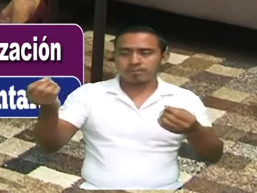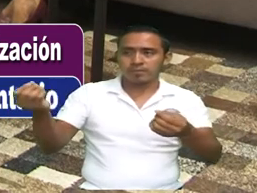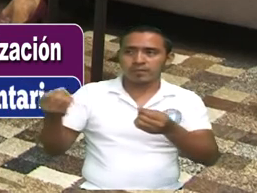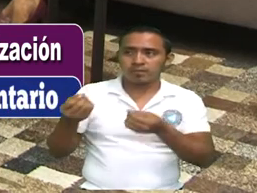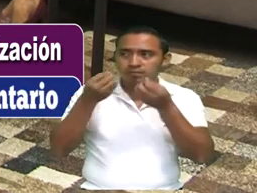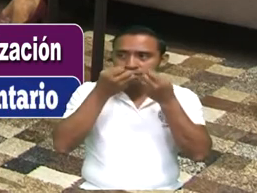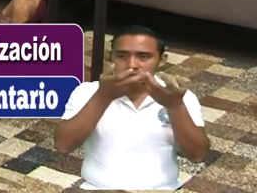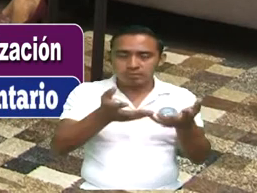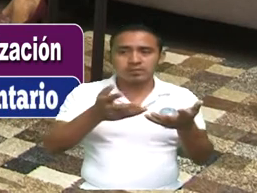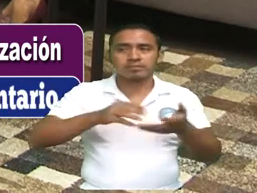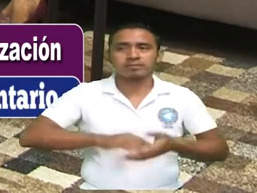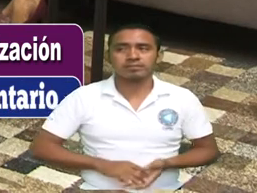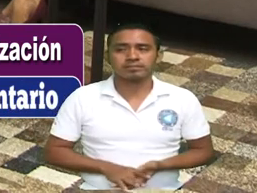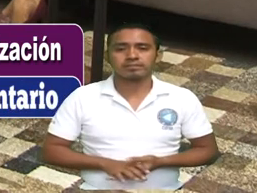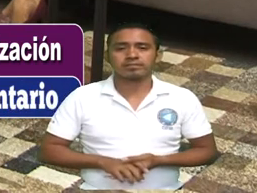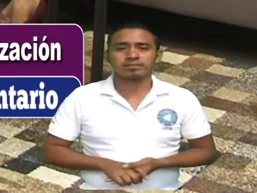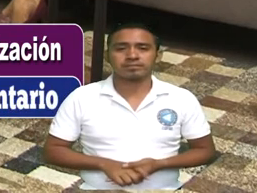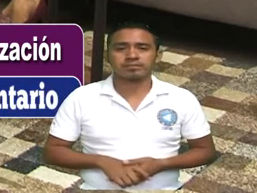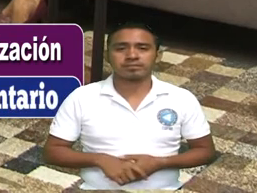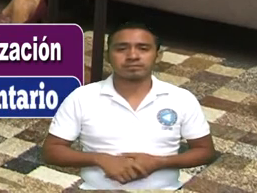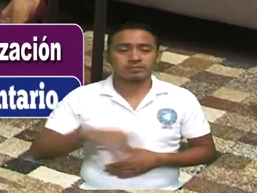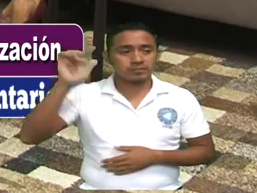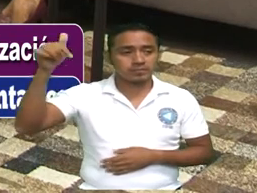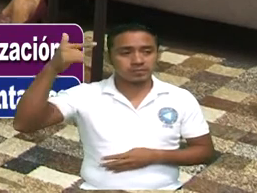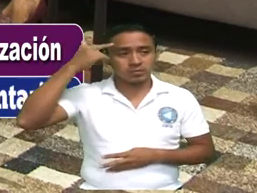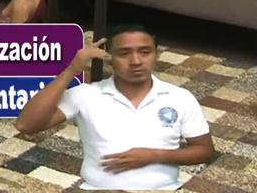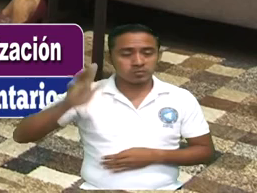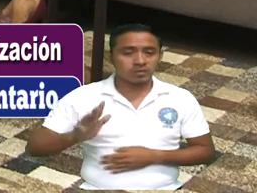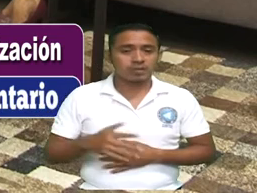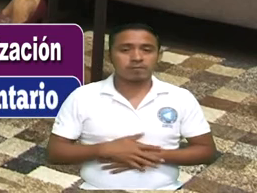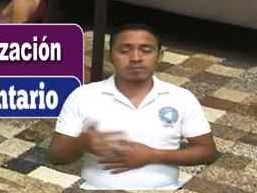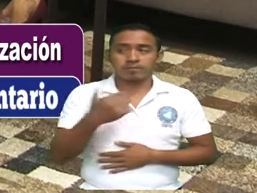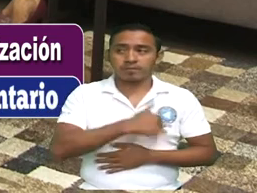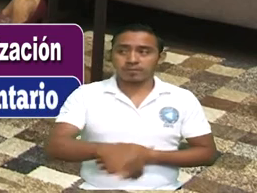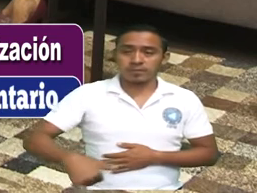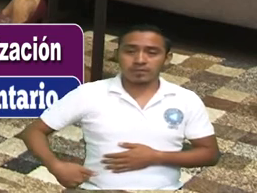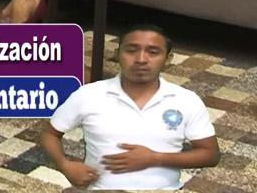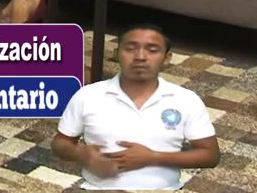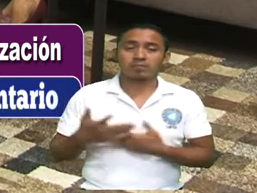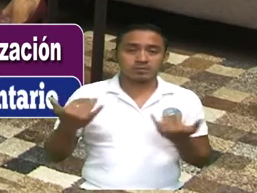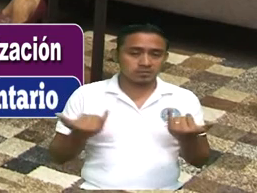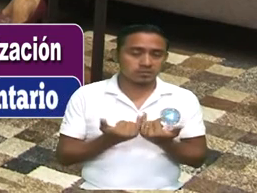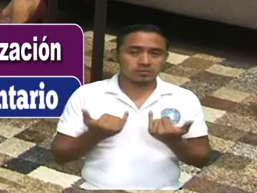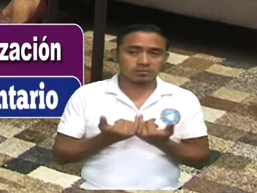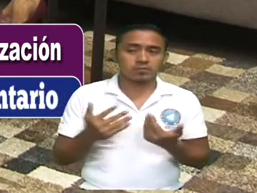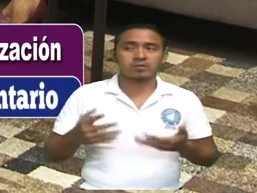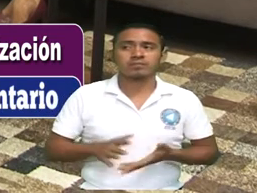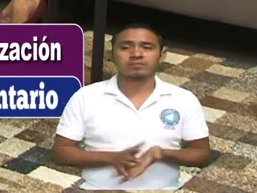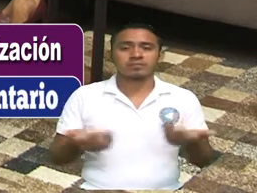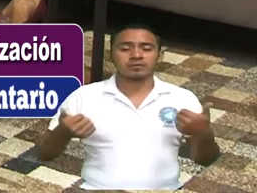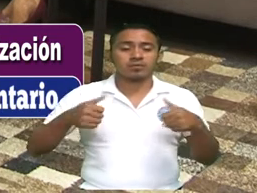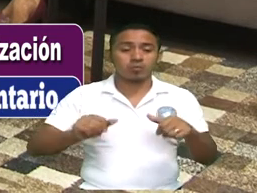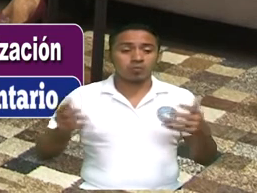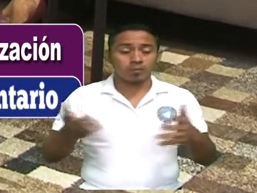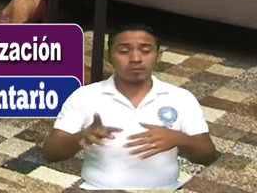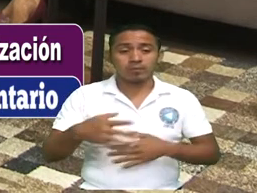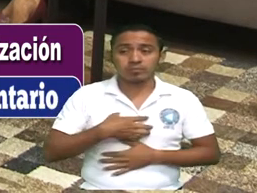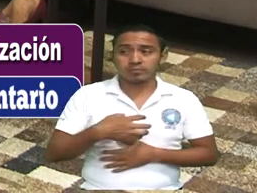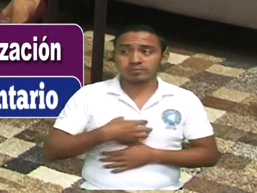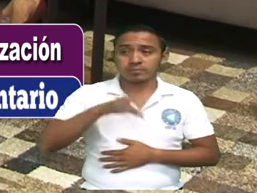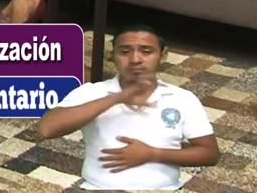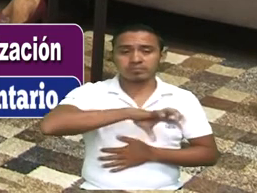orientaciones directas, sí, del gobierno central, del ministerio, claro, pero aparte también de acuerdo a la realidad de